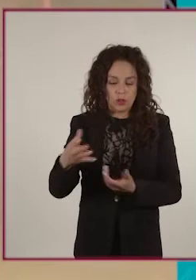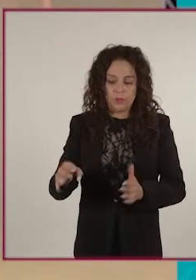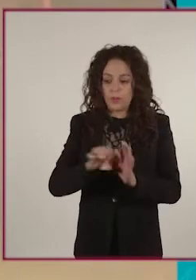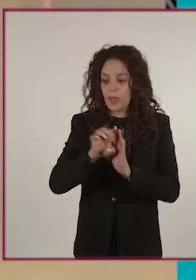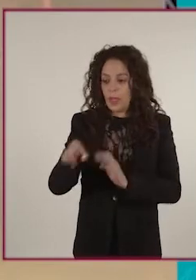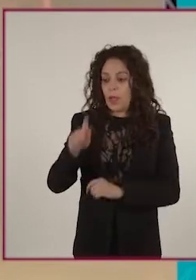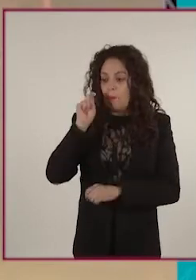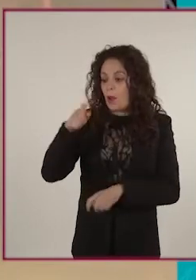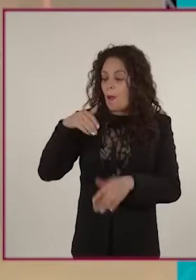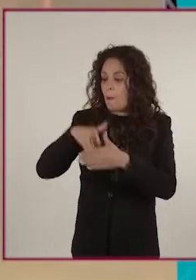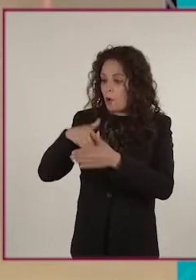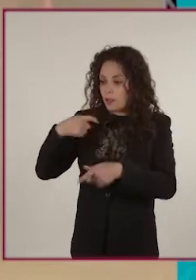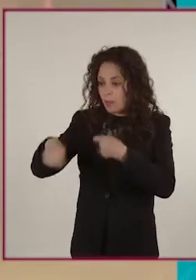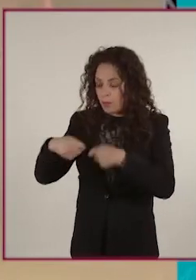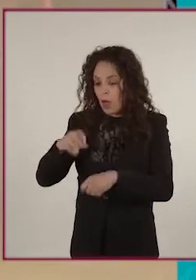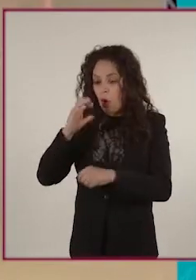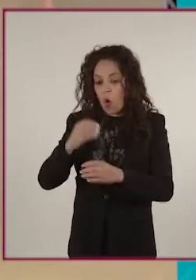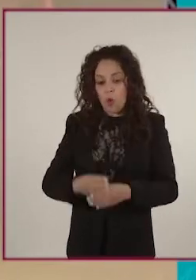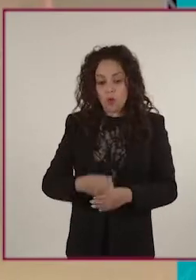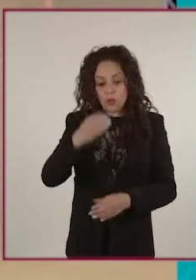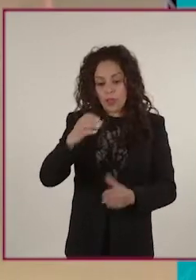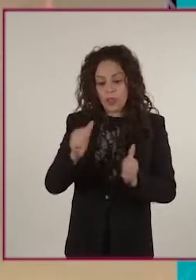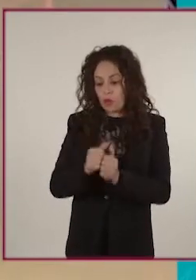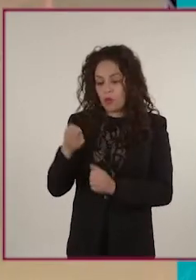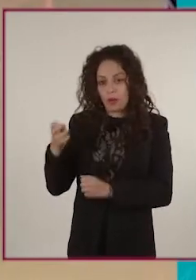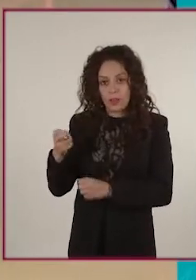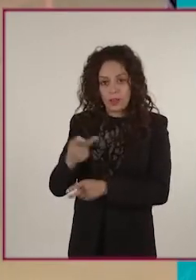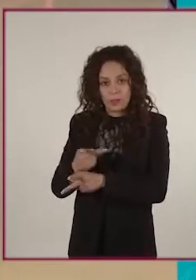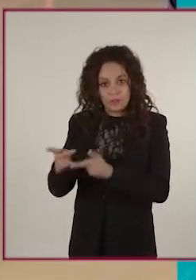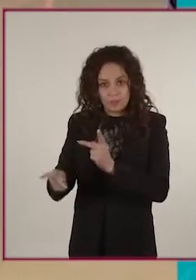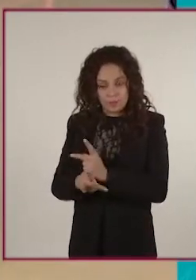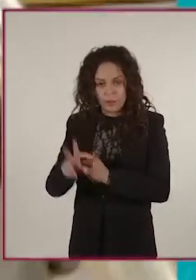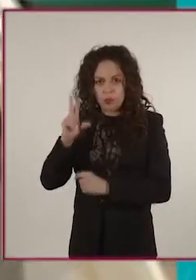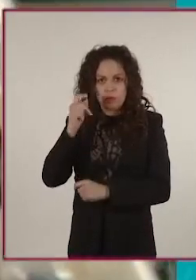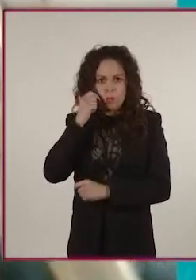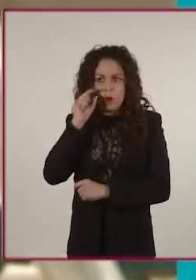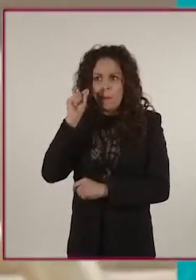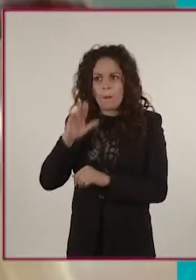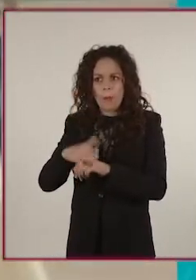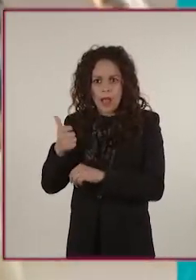biodegradables o las botellas que se produzcan a partir de estos productos, aunque sean un poco más caras,